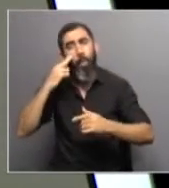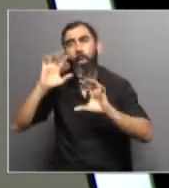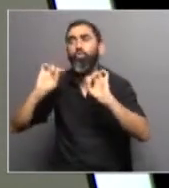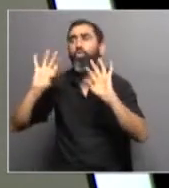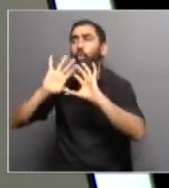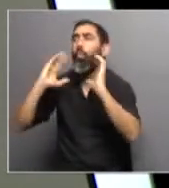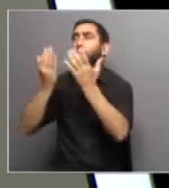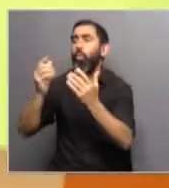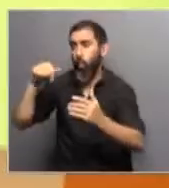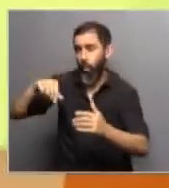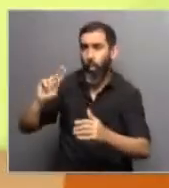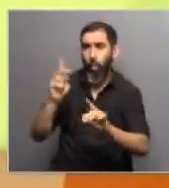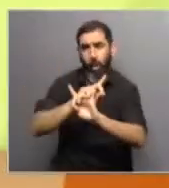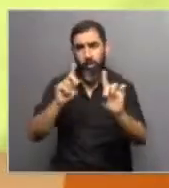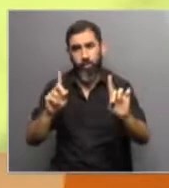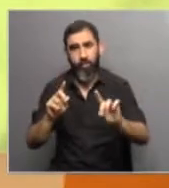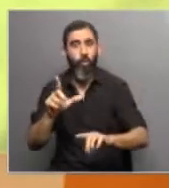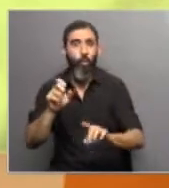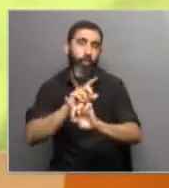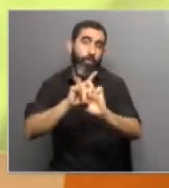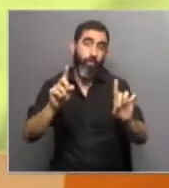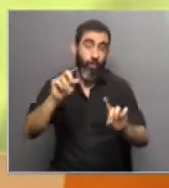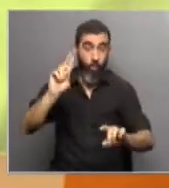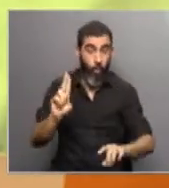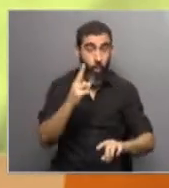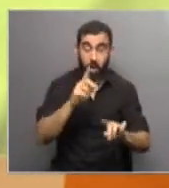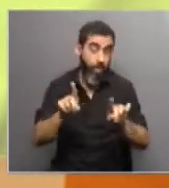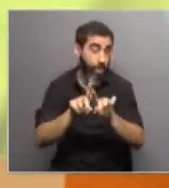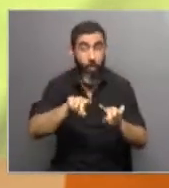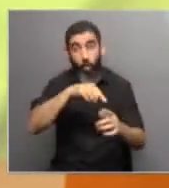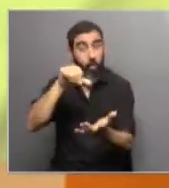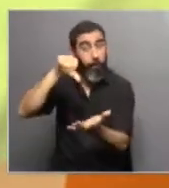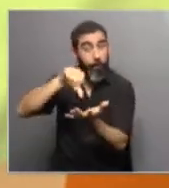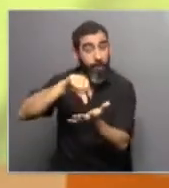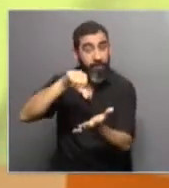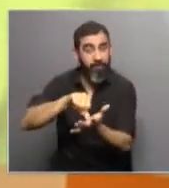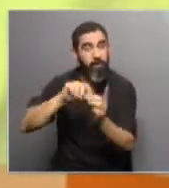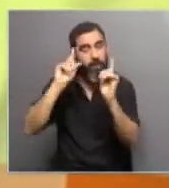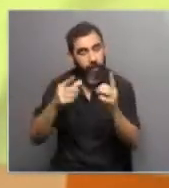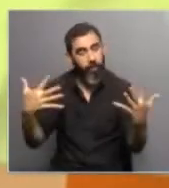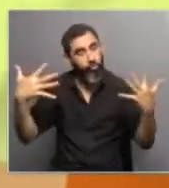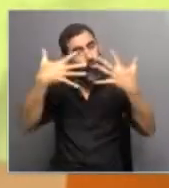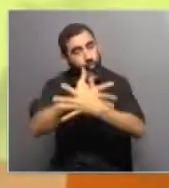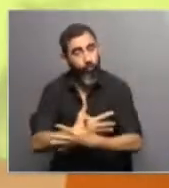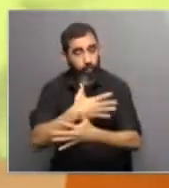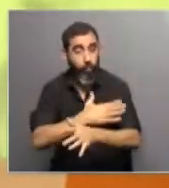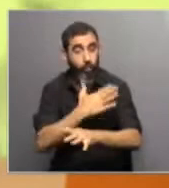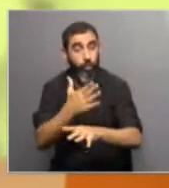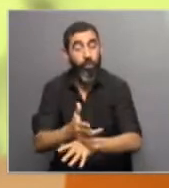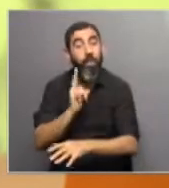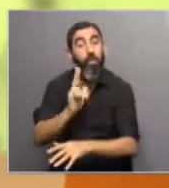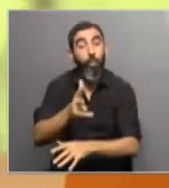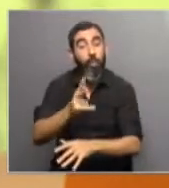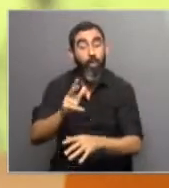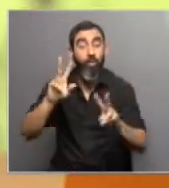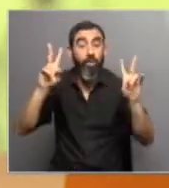mundo? No, claramente no. Uruguay, como cualquier otra región del mundo, está sufriendo los efectos de la acción humana sobre el